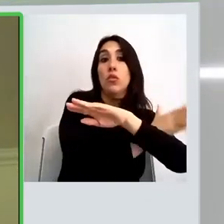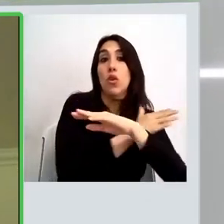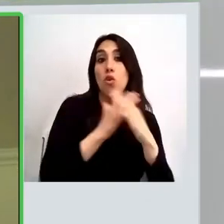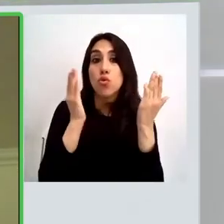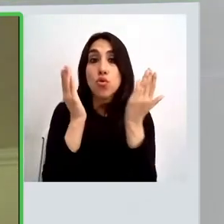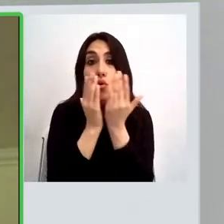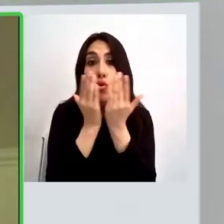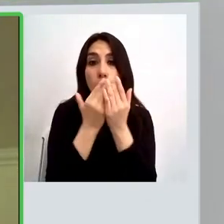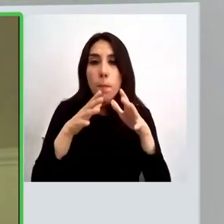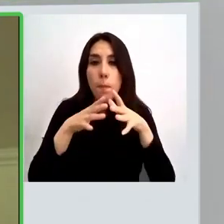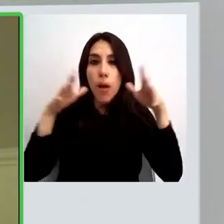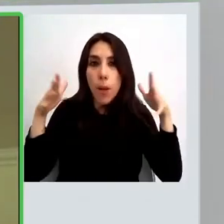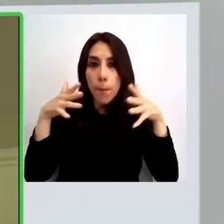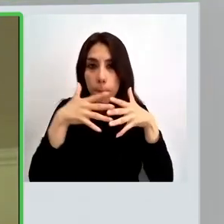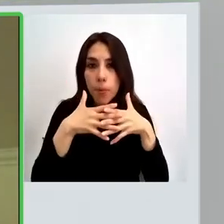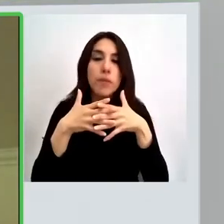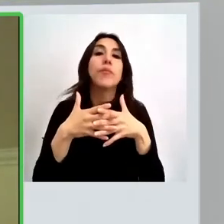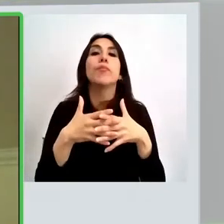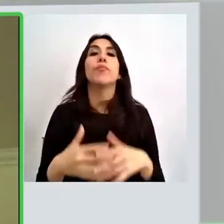con accenture